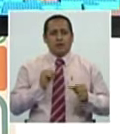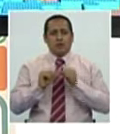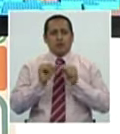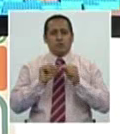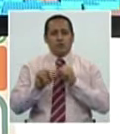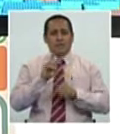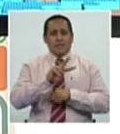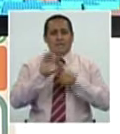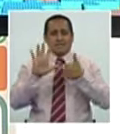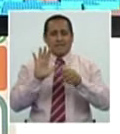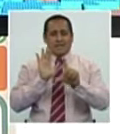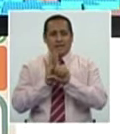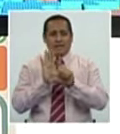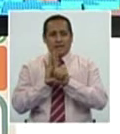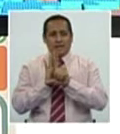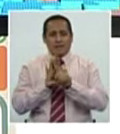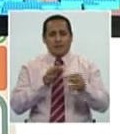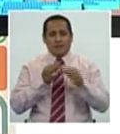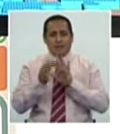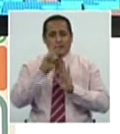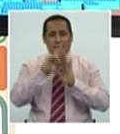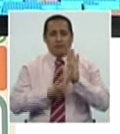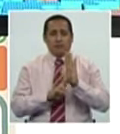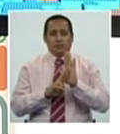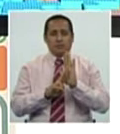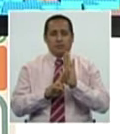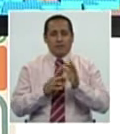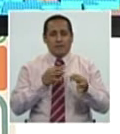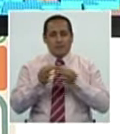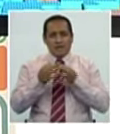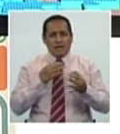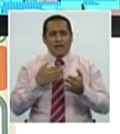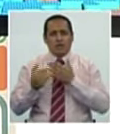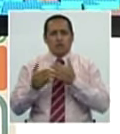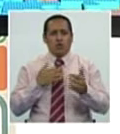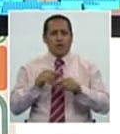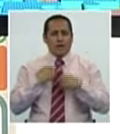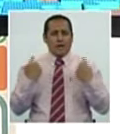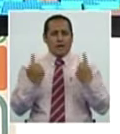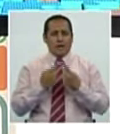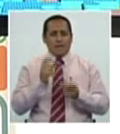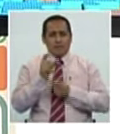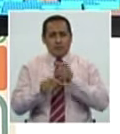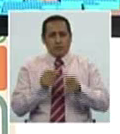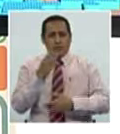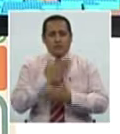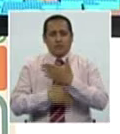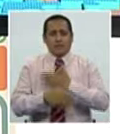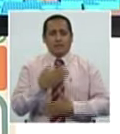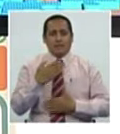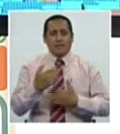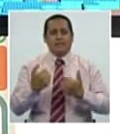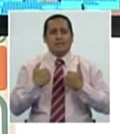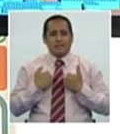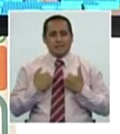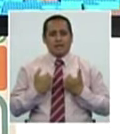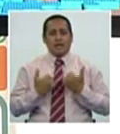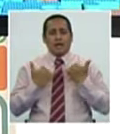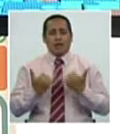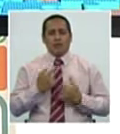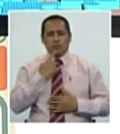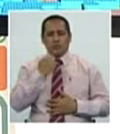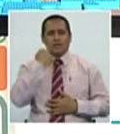En el artículo 26 de la ley, ¿no?, en su reglamento, dice que toda persona con discapacidad